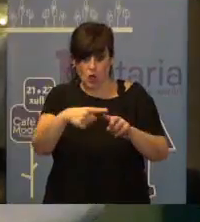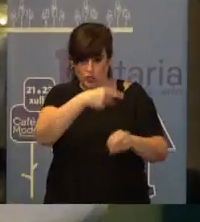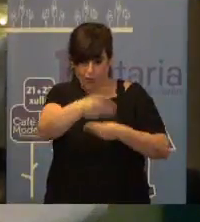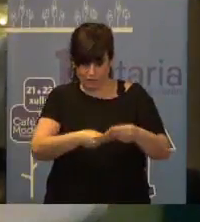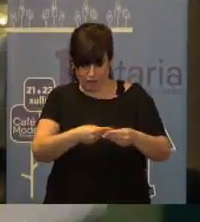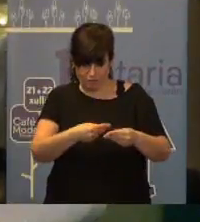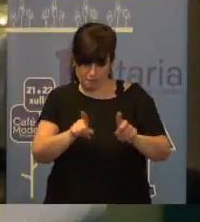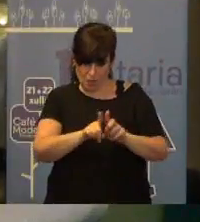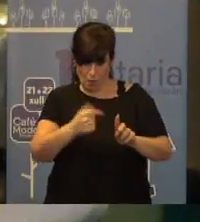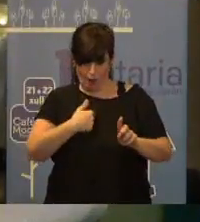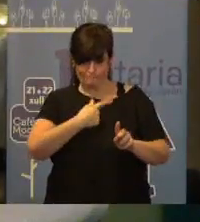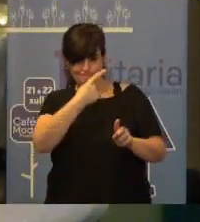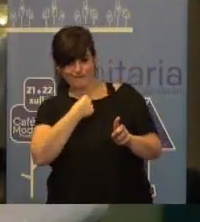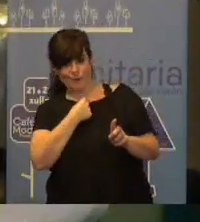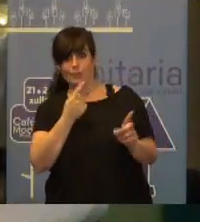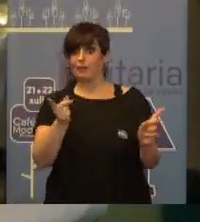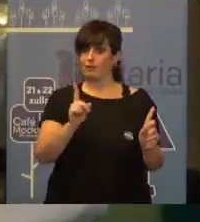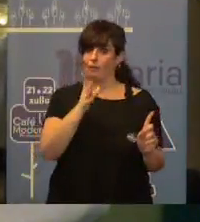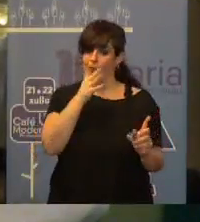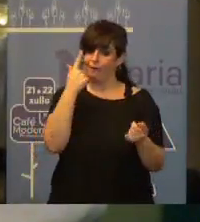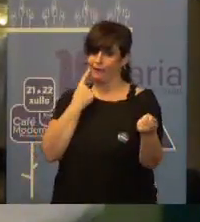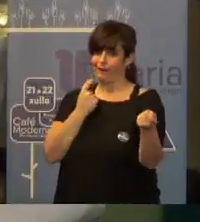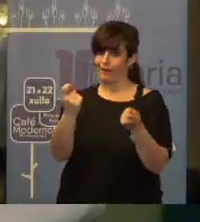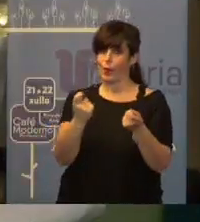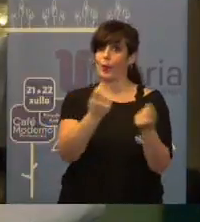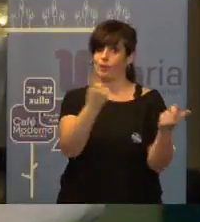outros elementos cos que hai que negociar,